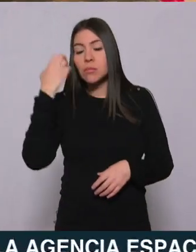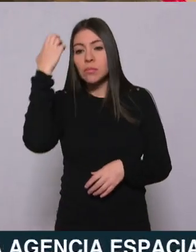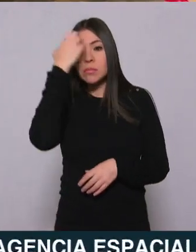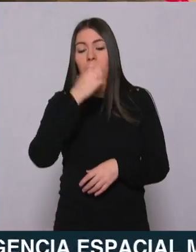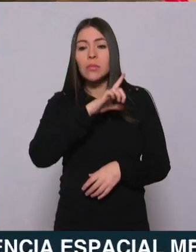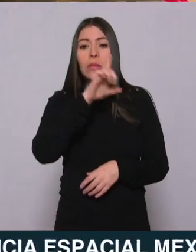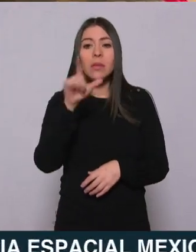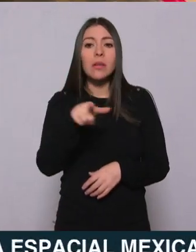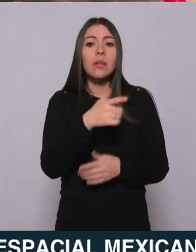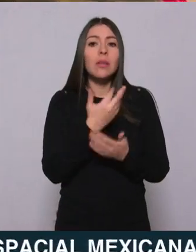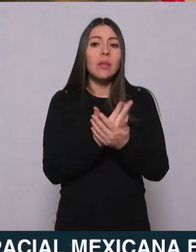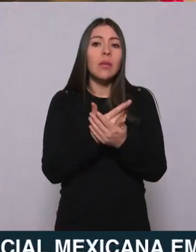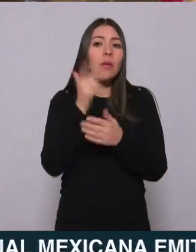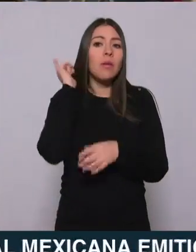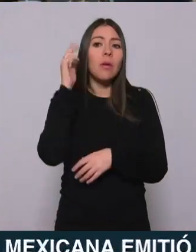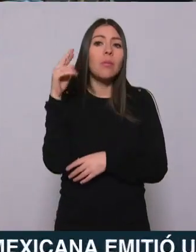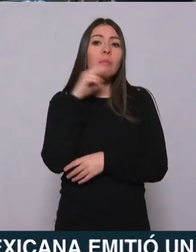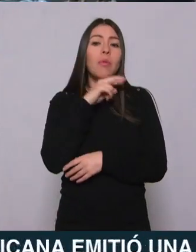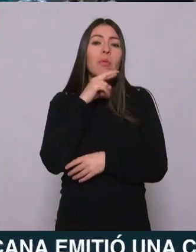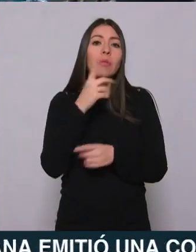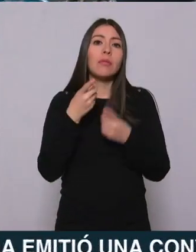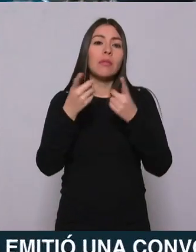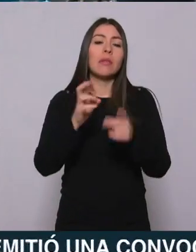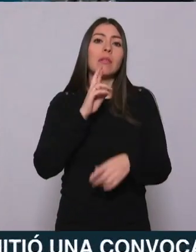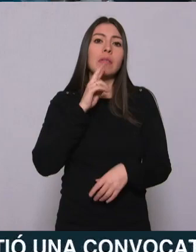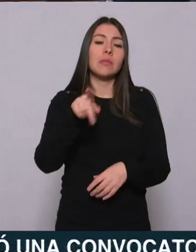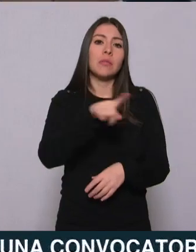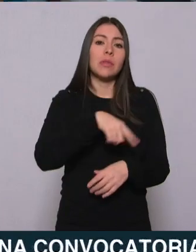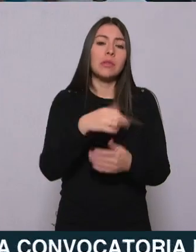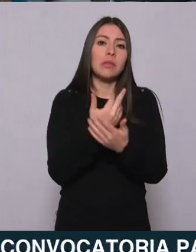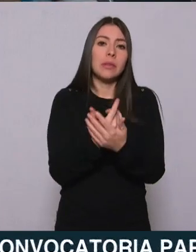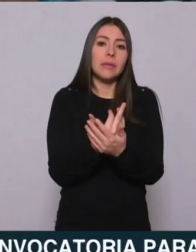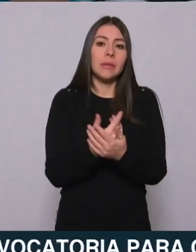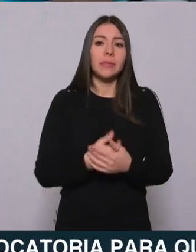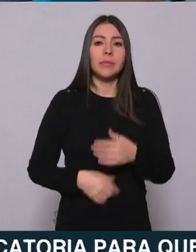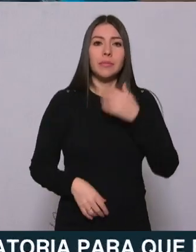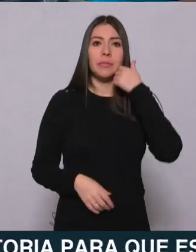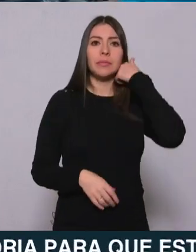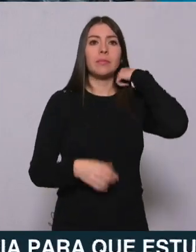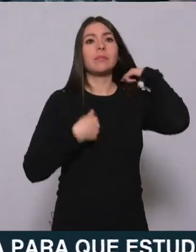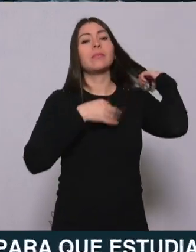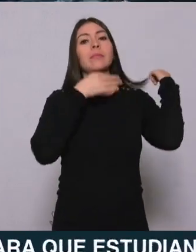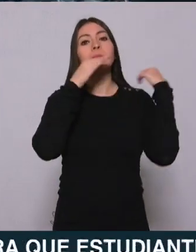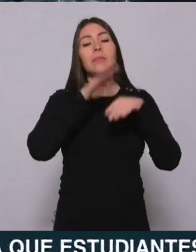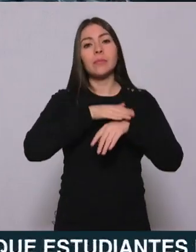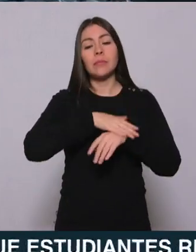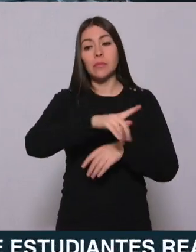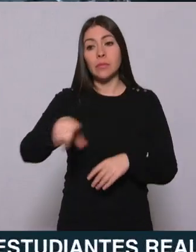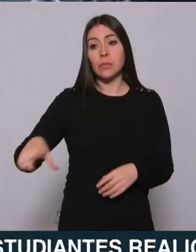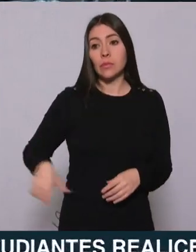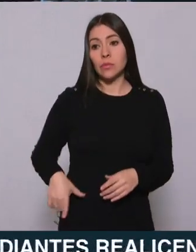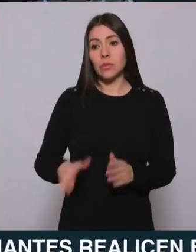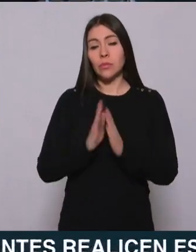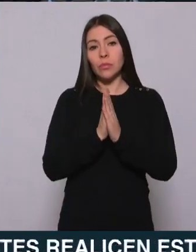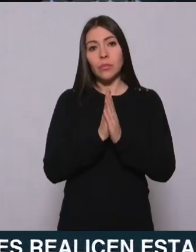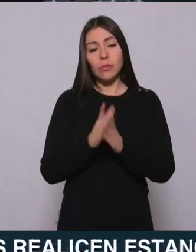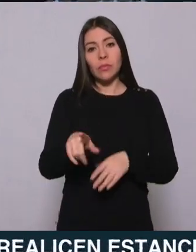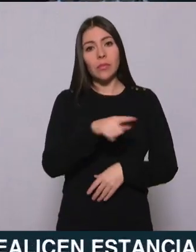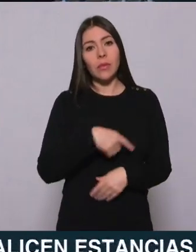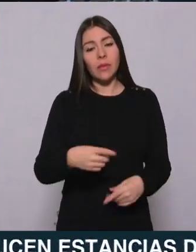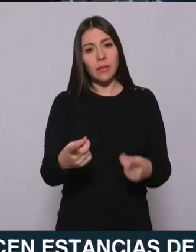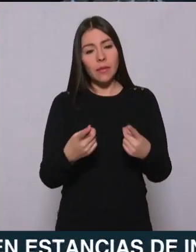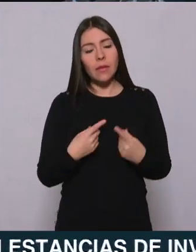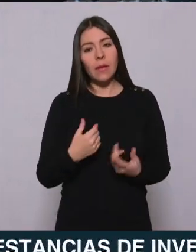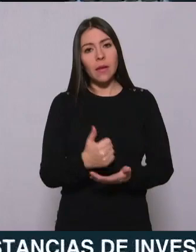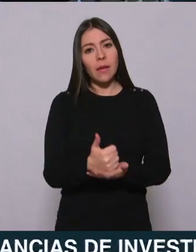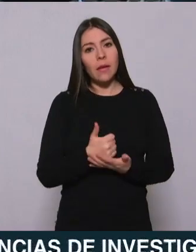una pronta resolución. Quisiera decirles a las autoridades correspondientes que si nos podrían de verdad sí apoyar en lo que